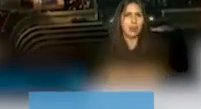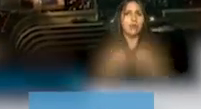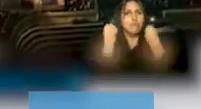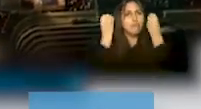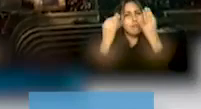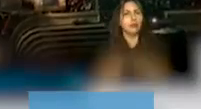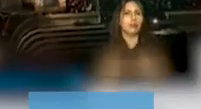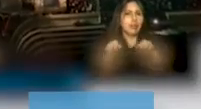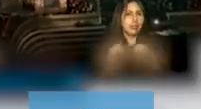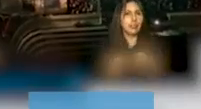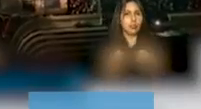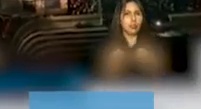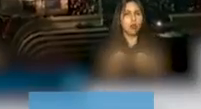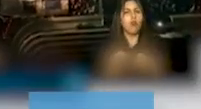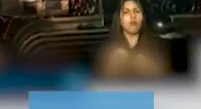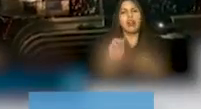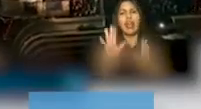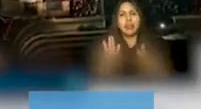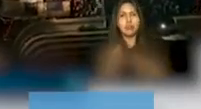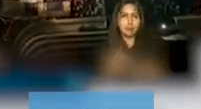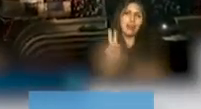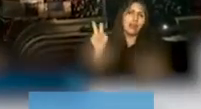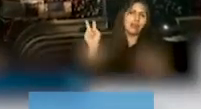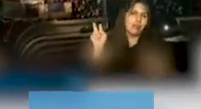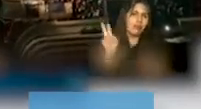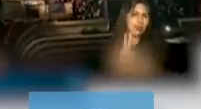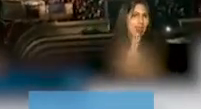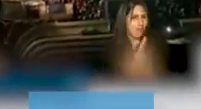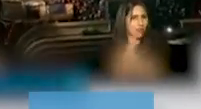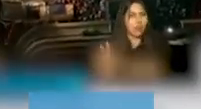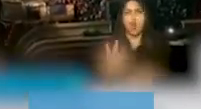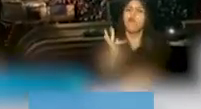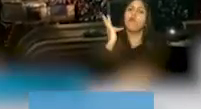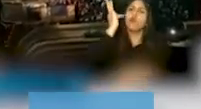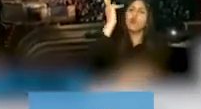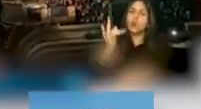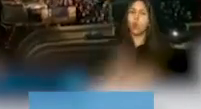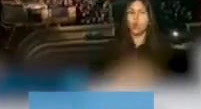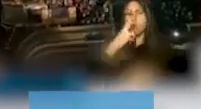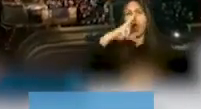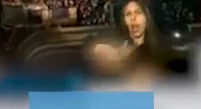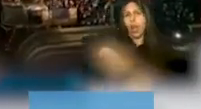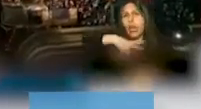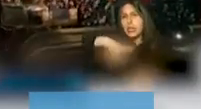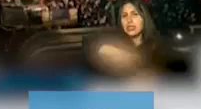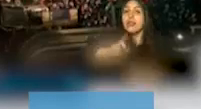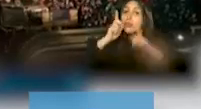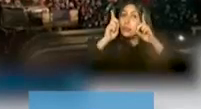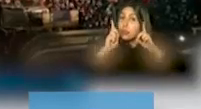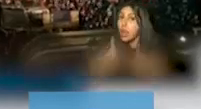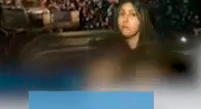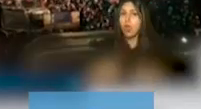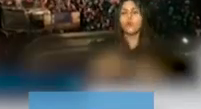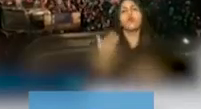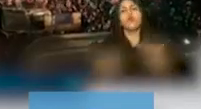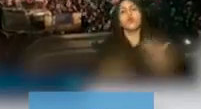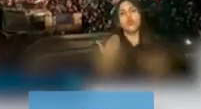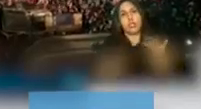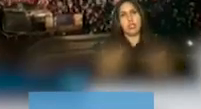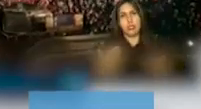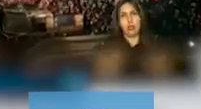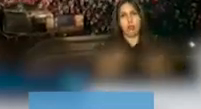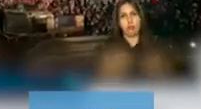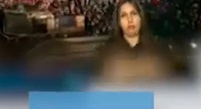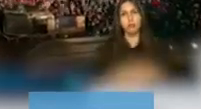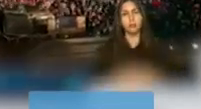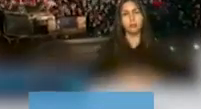Sartori. Pero Juan Sartori cae como meteorito en medio de una colectividad antiquísima, muy conocida. Es muy sabia esa decisión